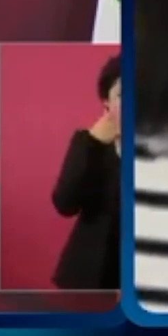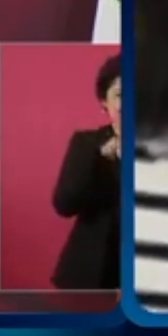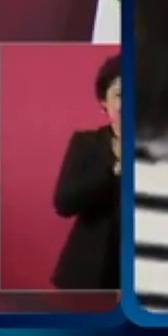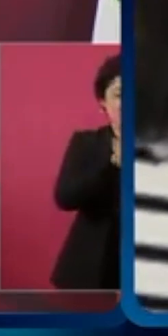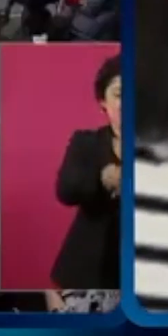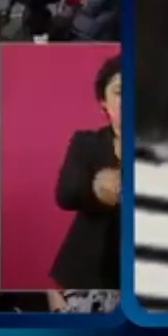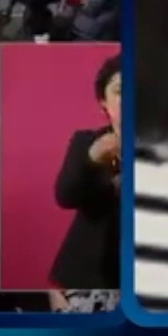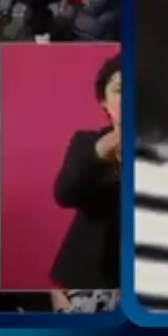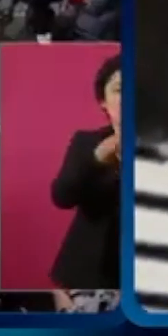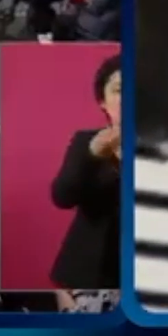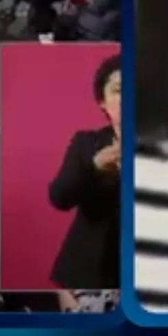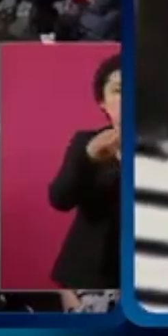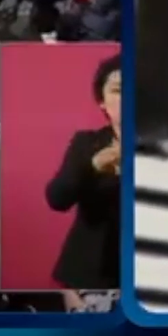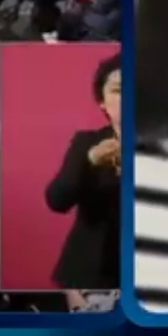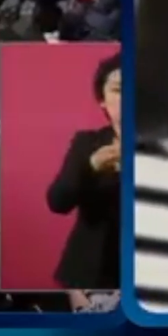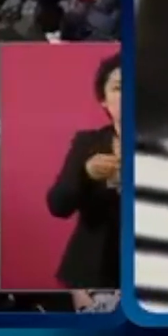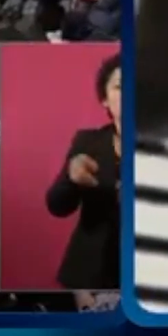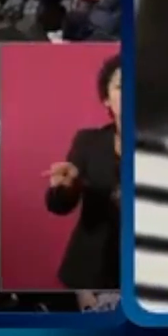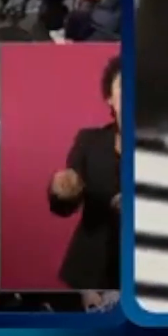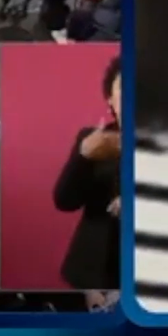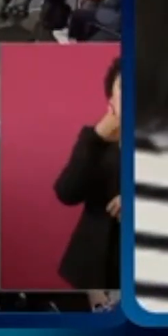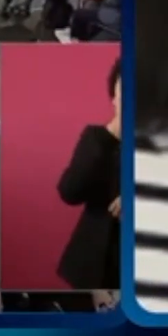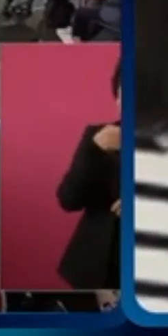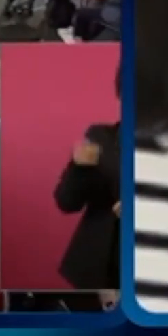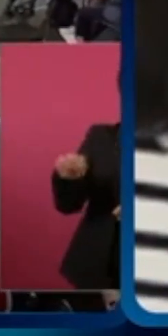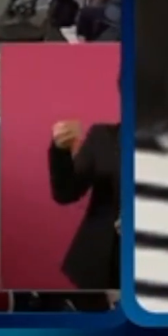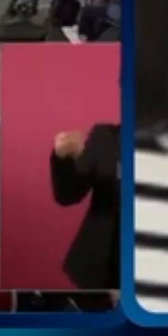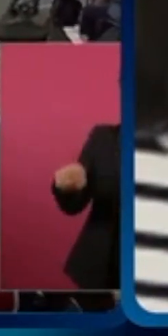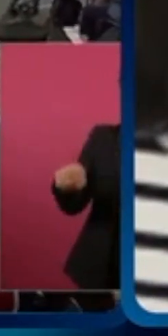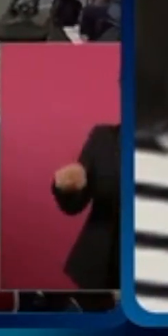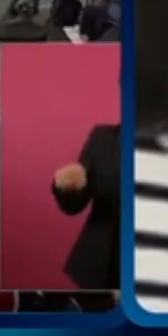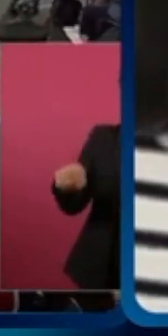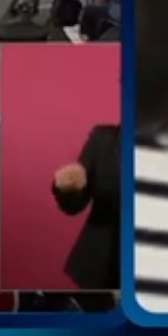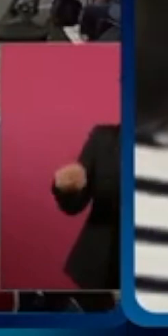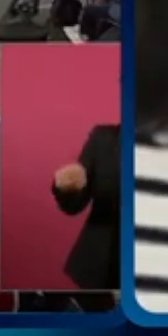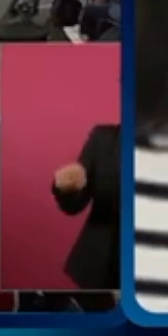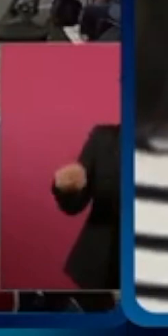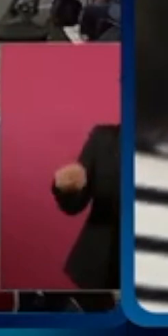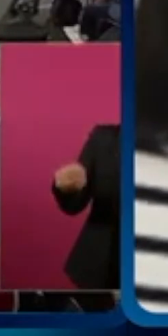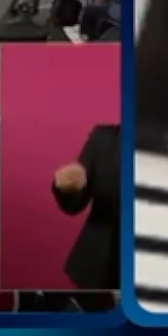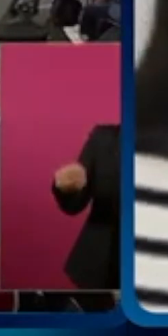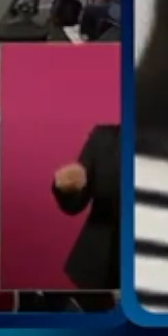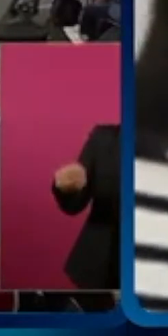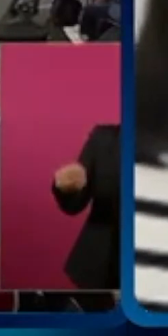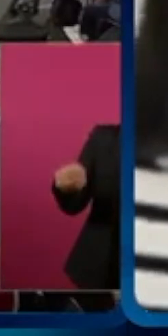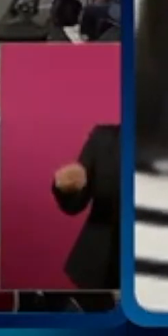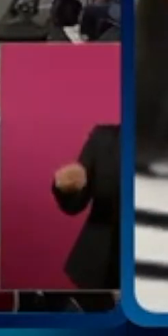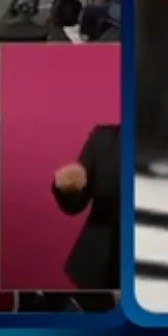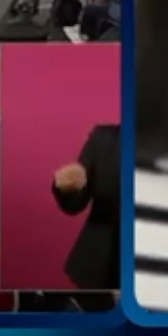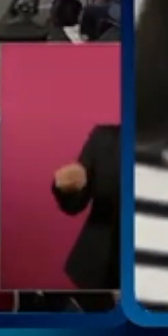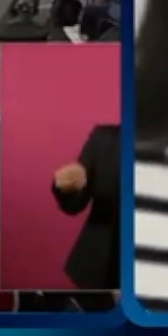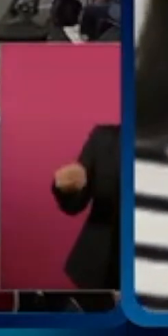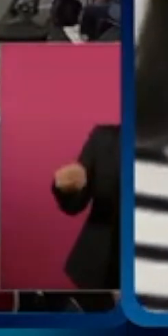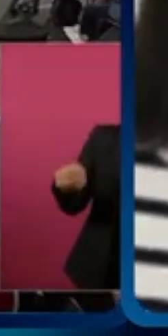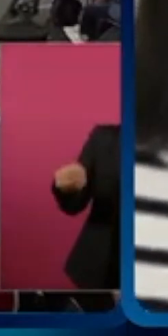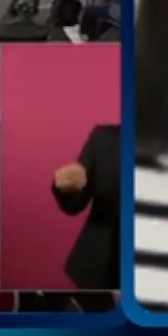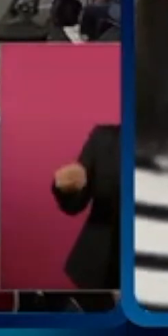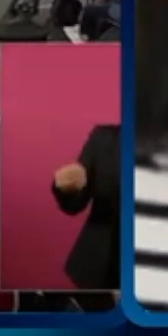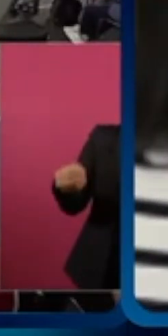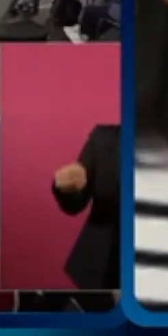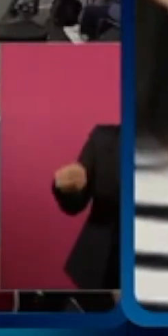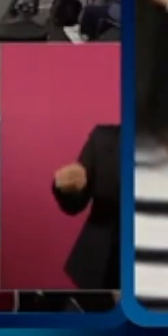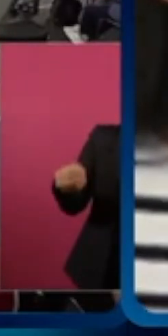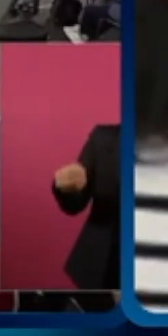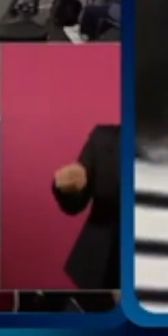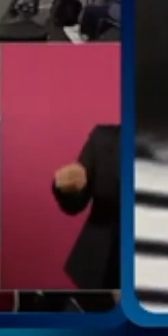que está haciendo el ministro Aguilar. Pues bueno, ahí está el mensaje del presidente. La